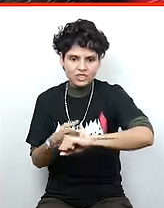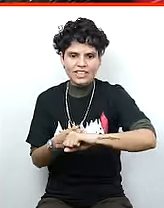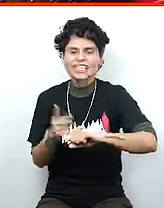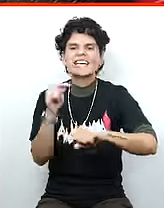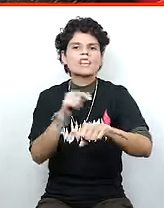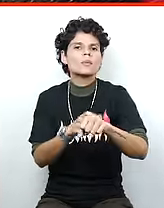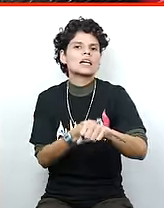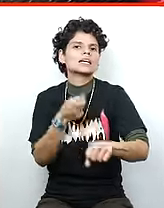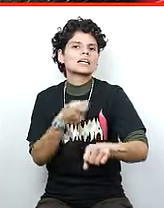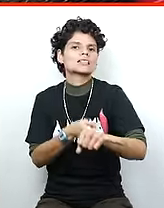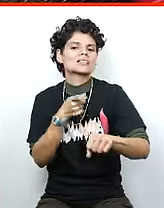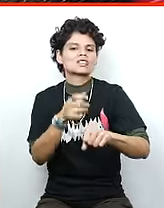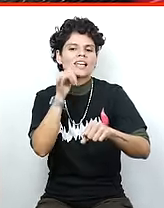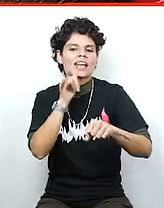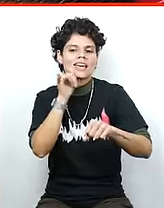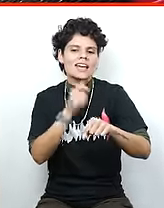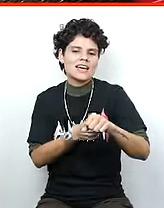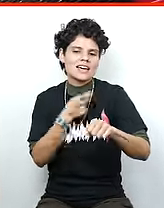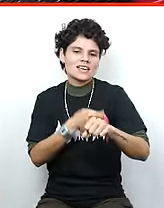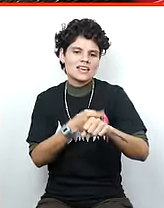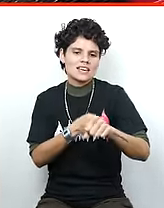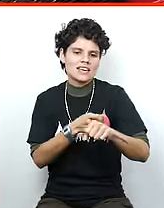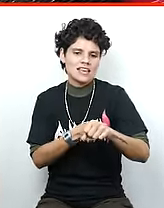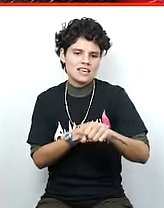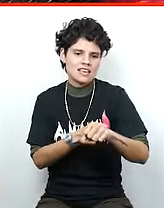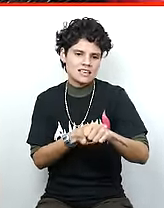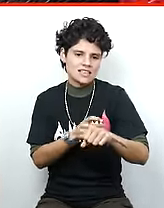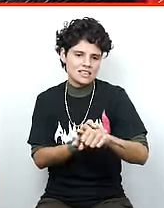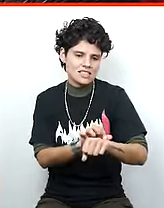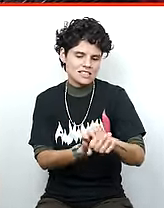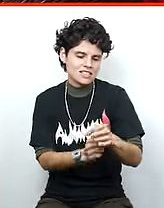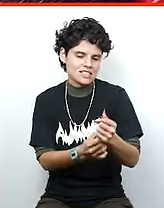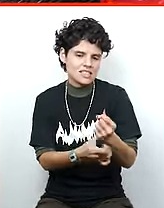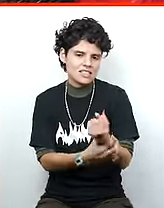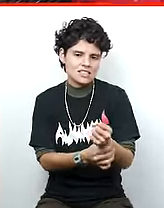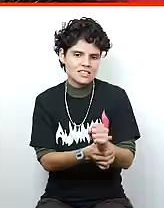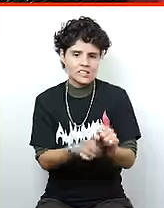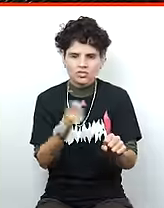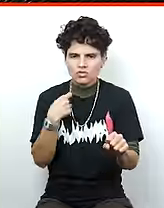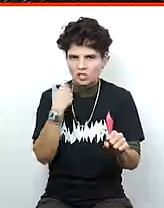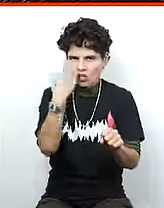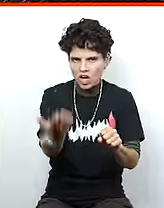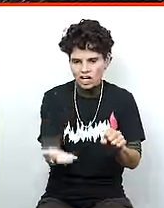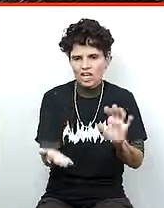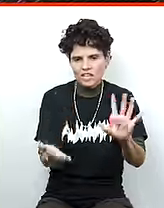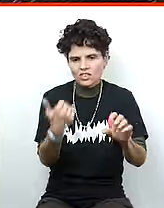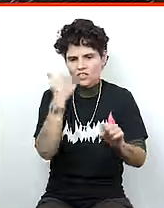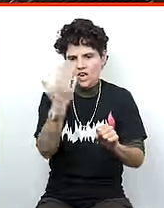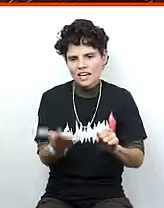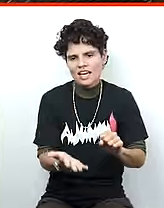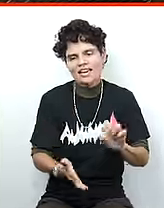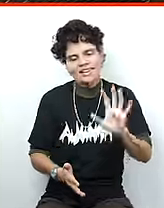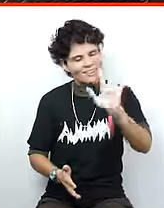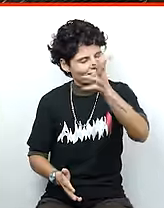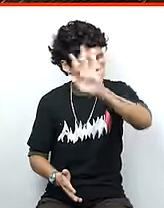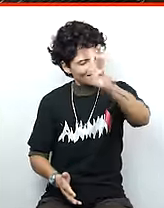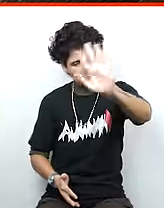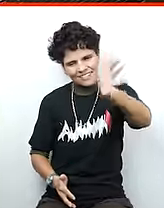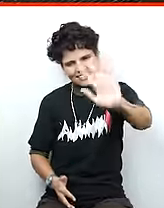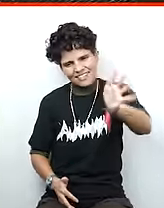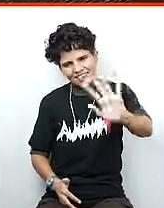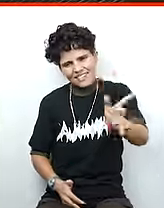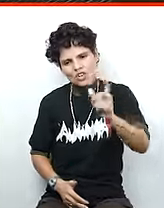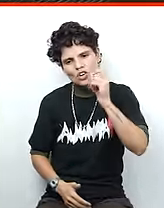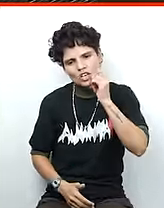estas son de elástico. Son italianas. Tan bonitas. De elástico. Te regalo una, hermano. ¿Cuál te gustó? No, no quiero. Hermano. No, no quiero.